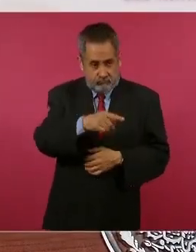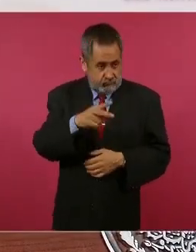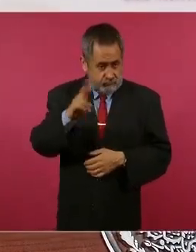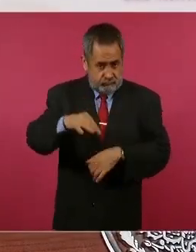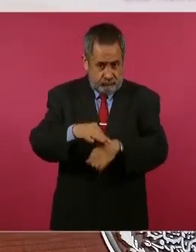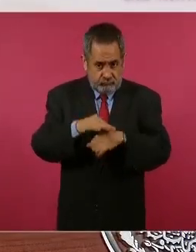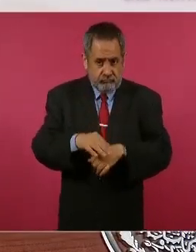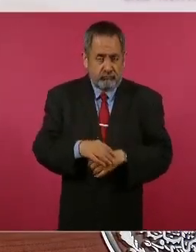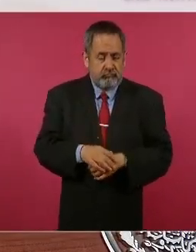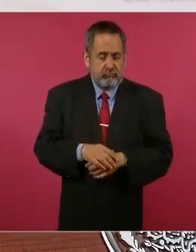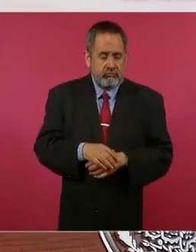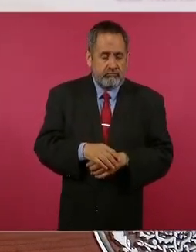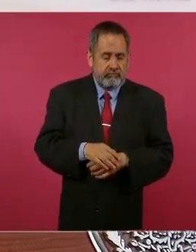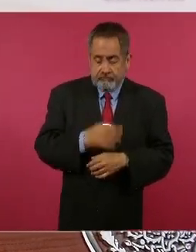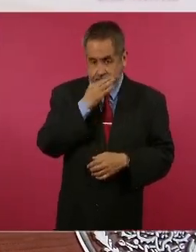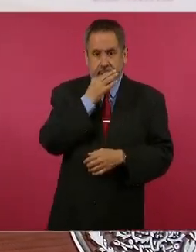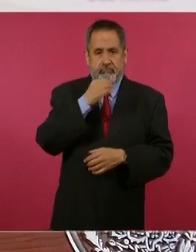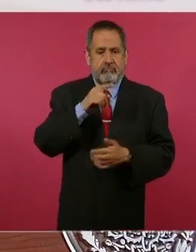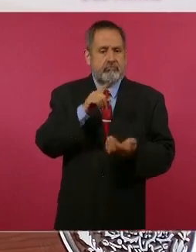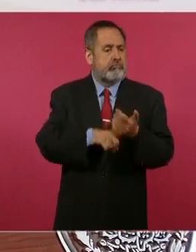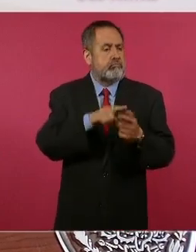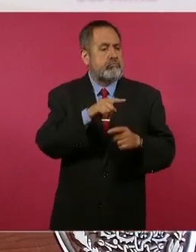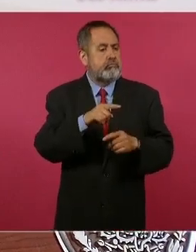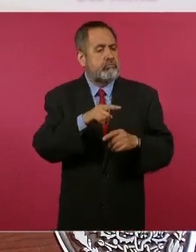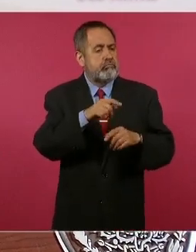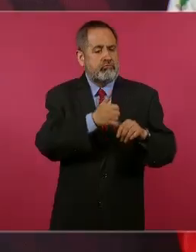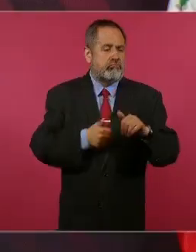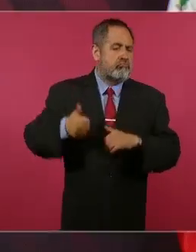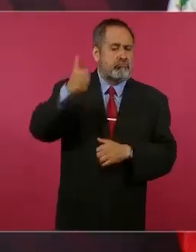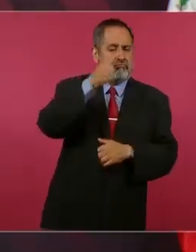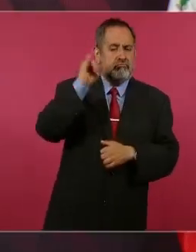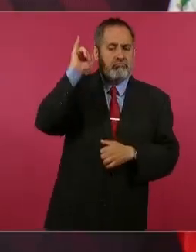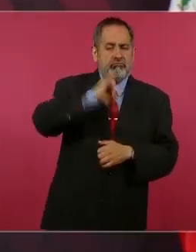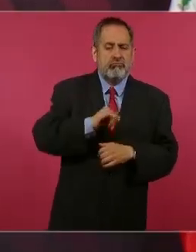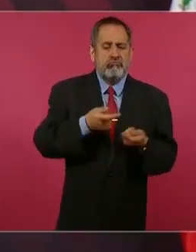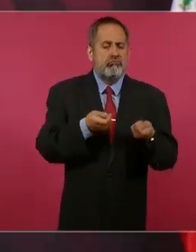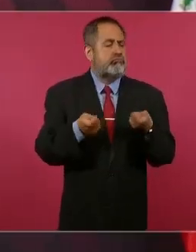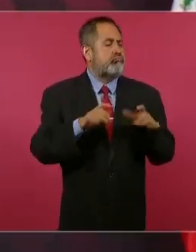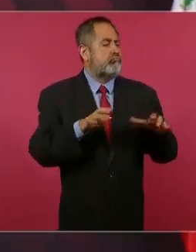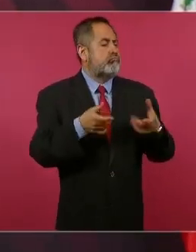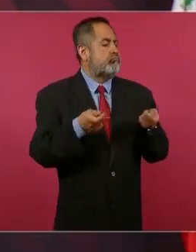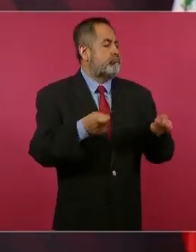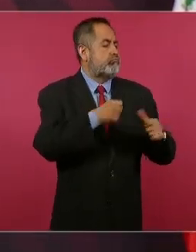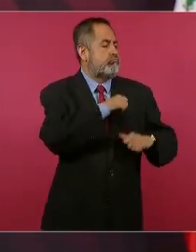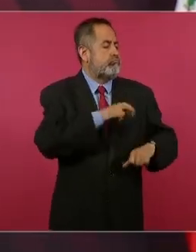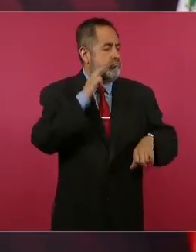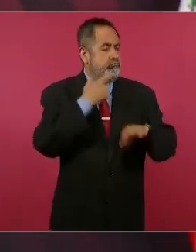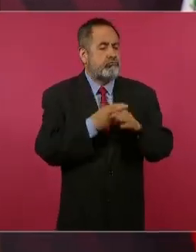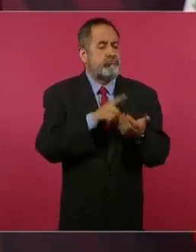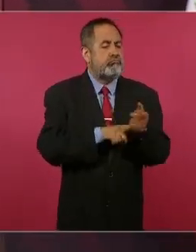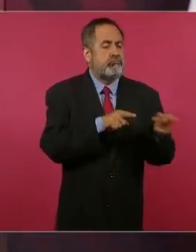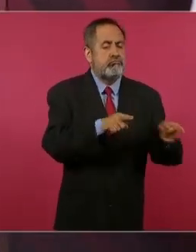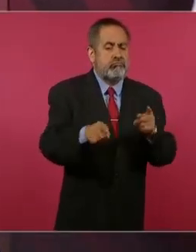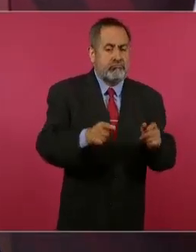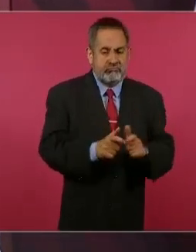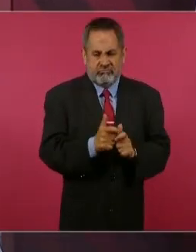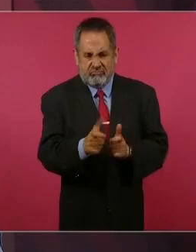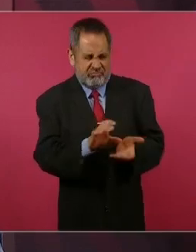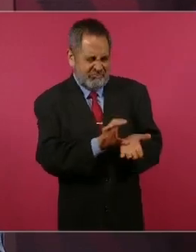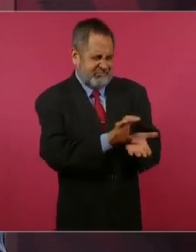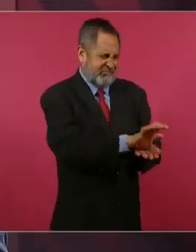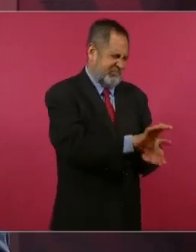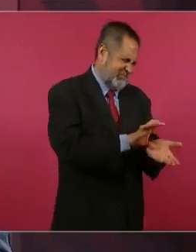hecho, se convirtió en el jefe, el gerente del bloque conservador, recibieron muchísimo